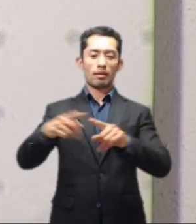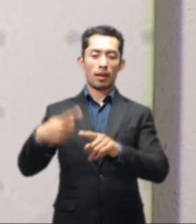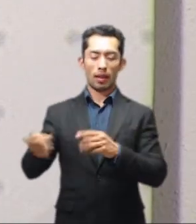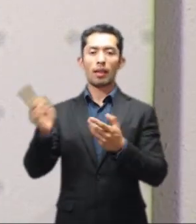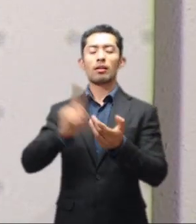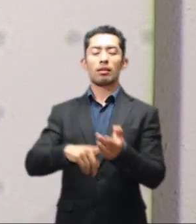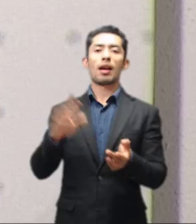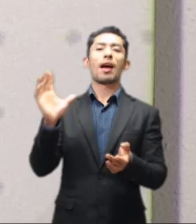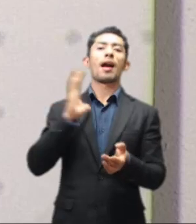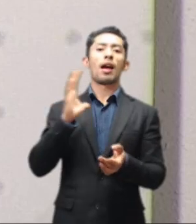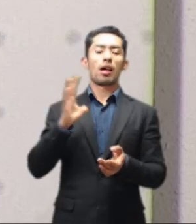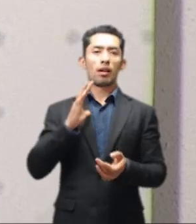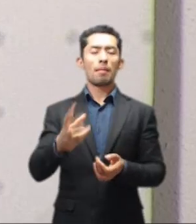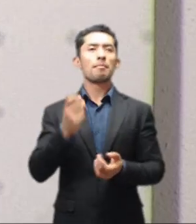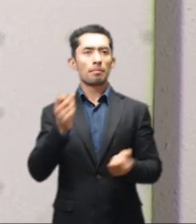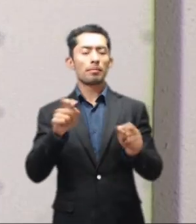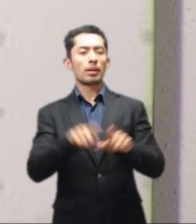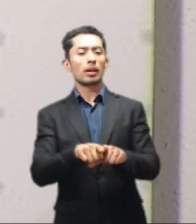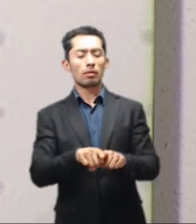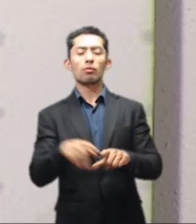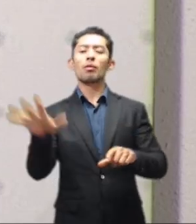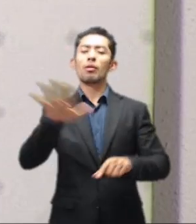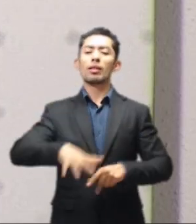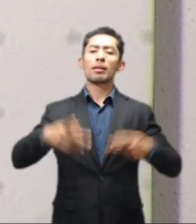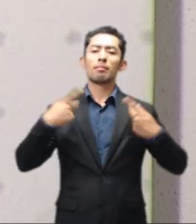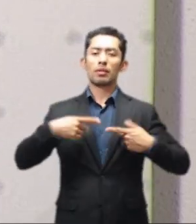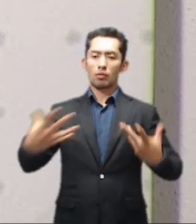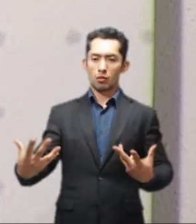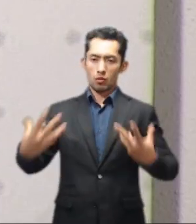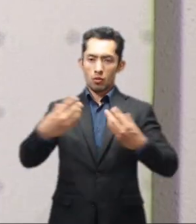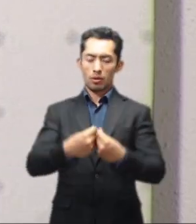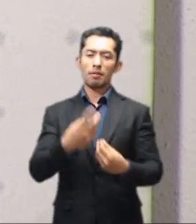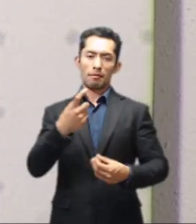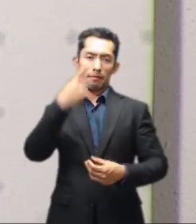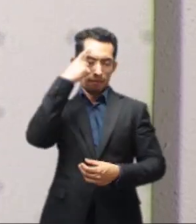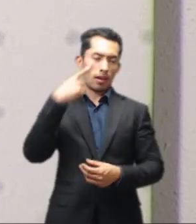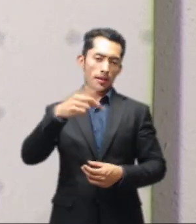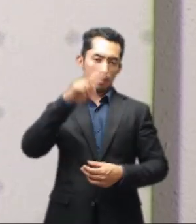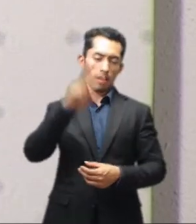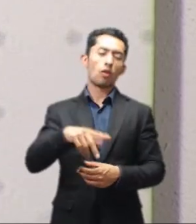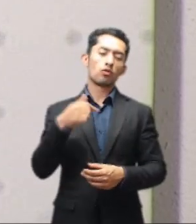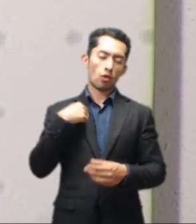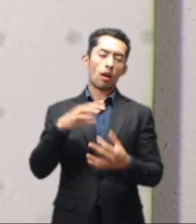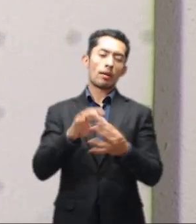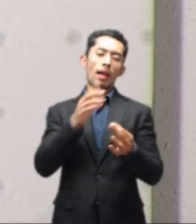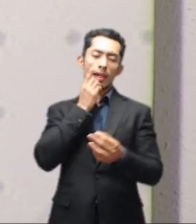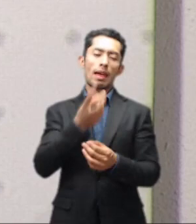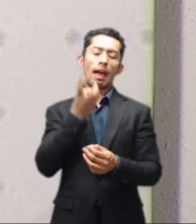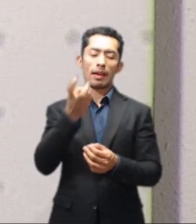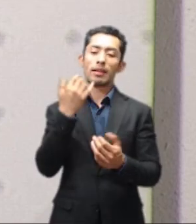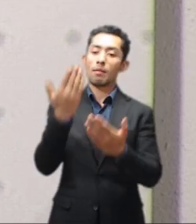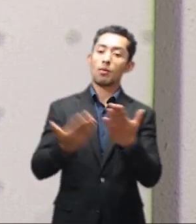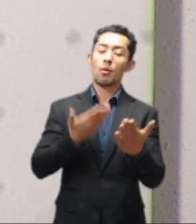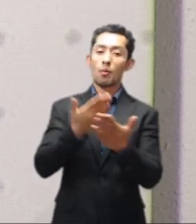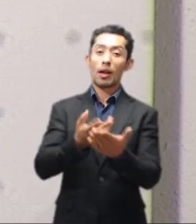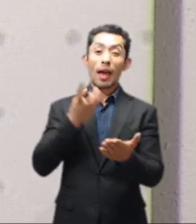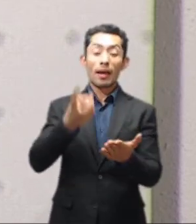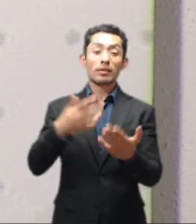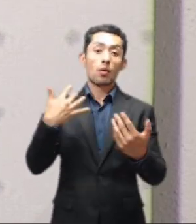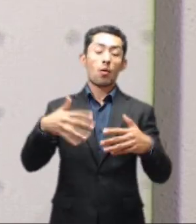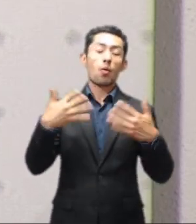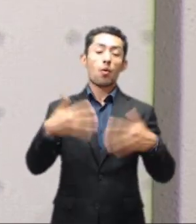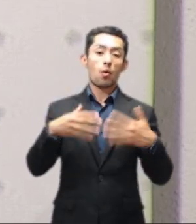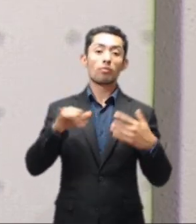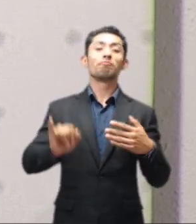corresponde y trabajando con la ciudadanía es más fácil como les dije este propuesta gran propuesta